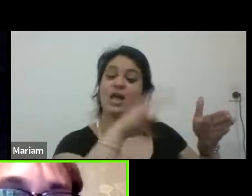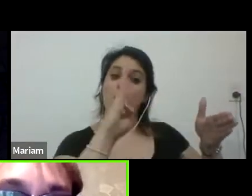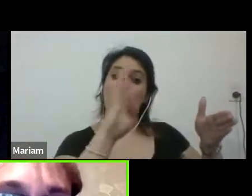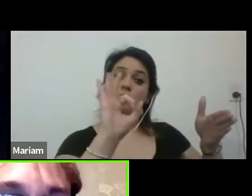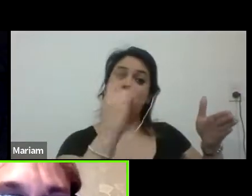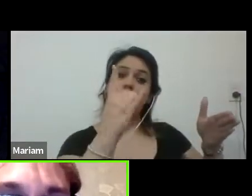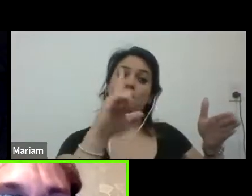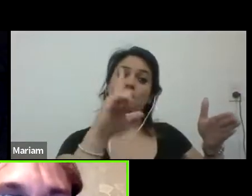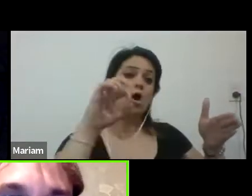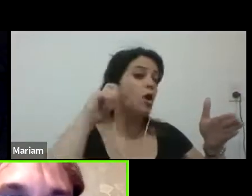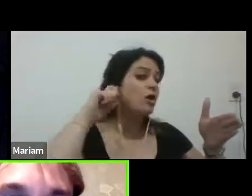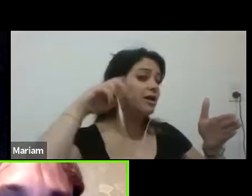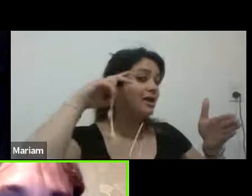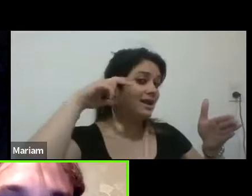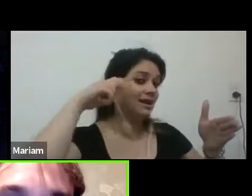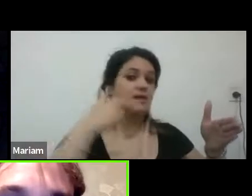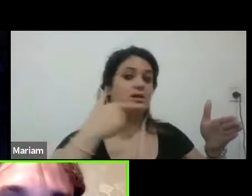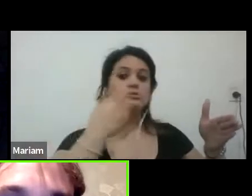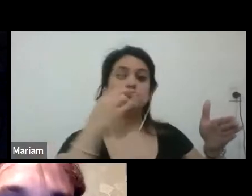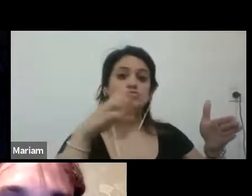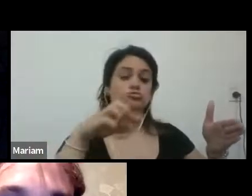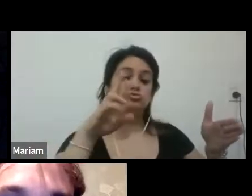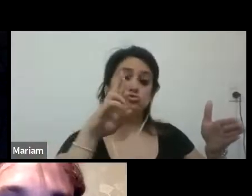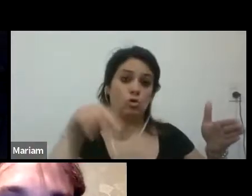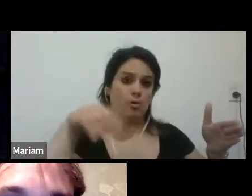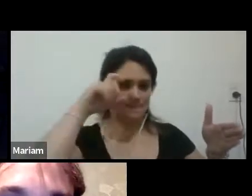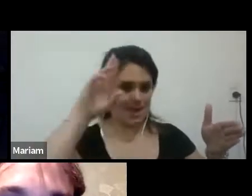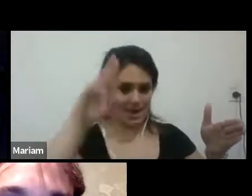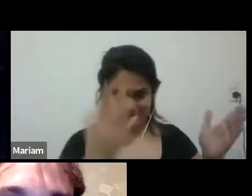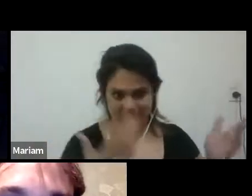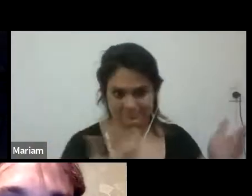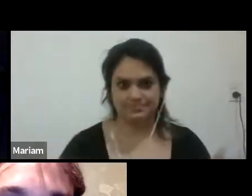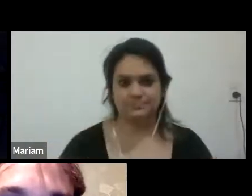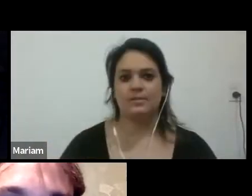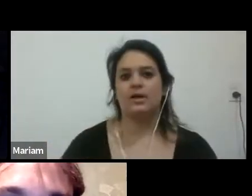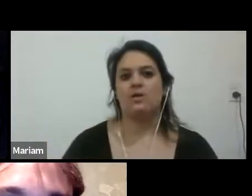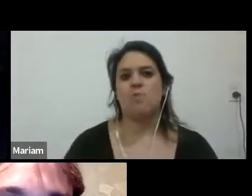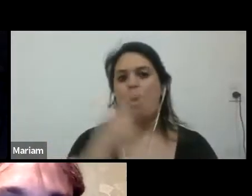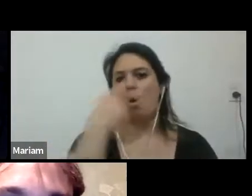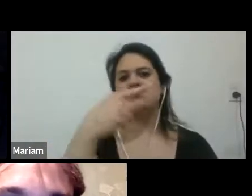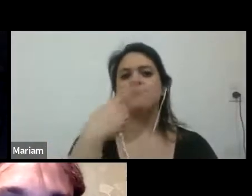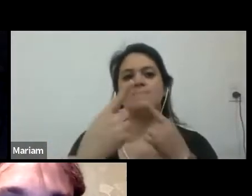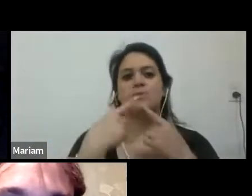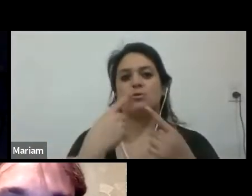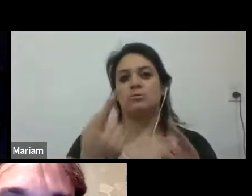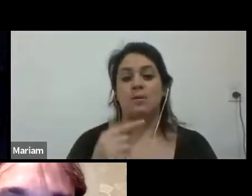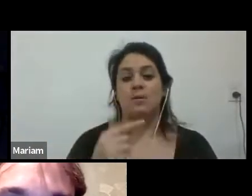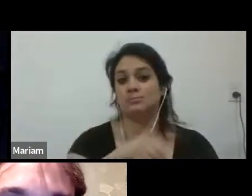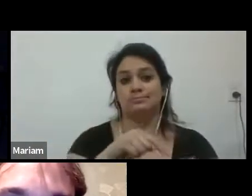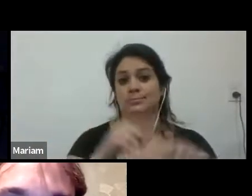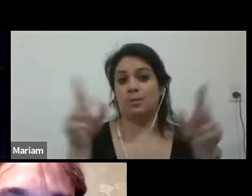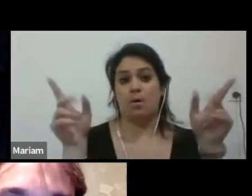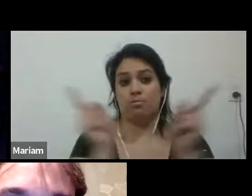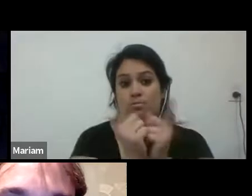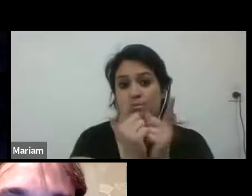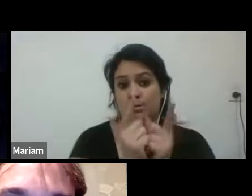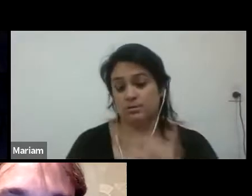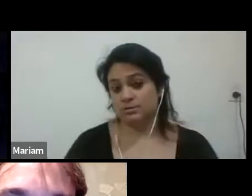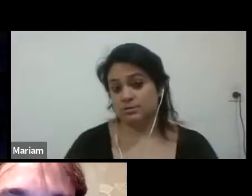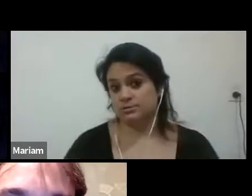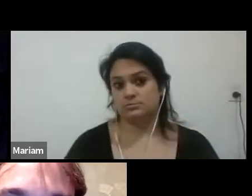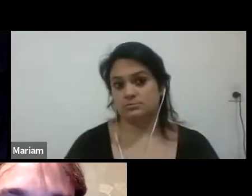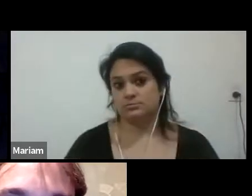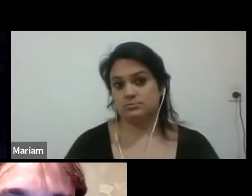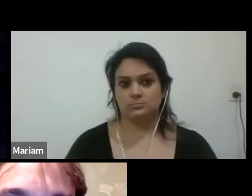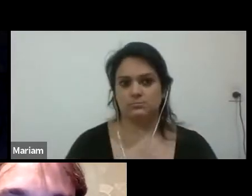empeña 745 muy bien vamos diciendo las últimas preguntas porque los tiempos lamentablemente apremian y tenemos